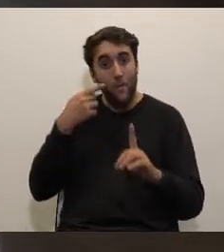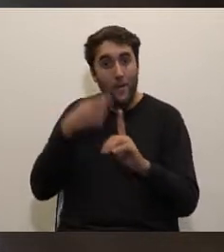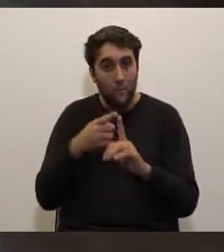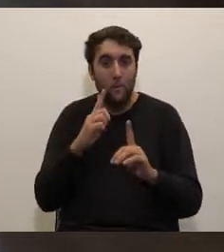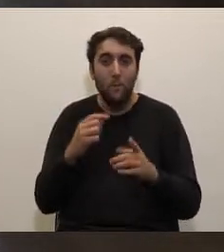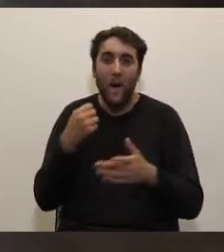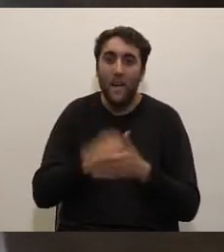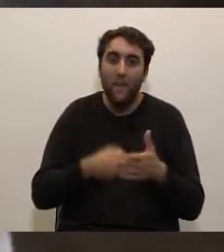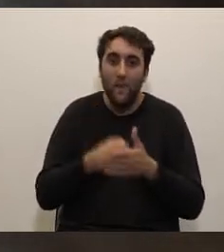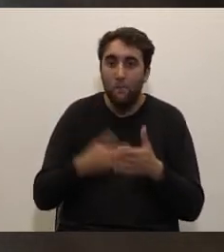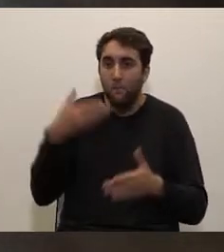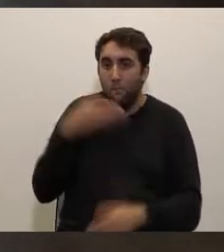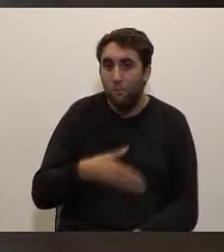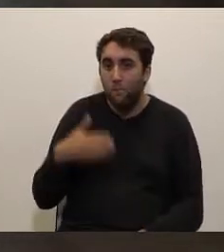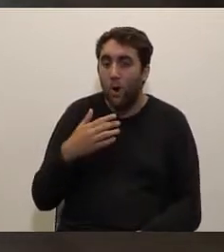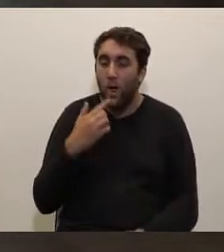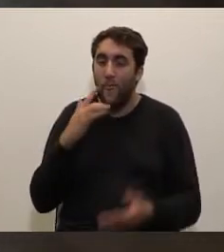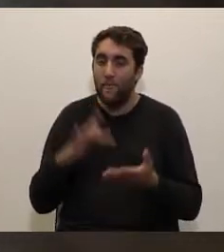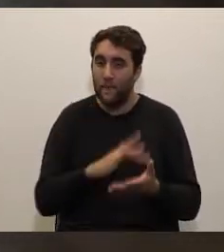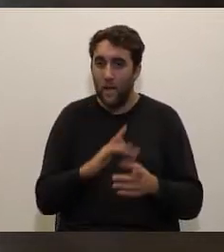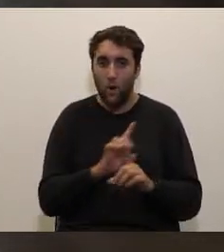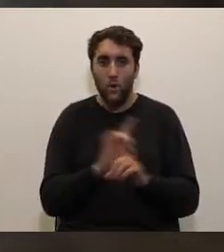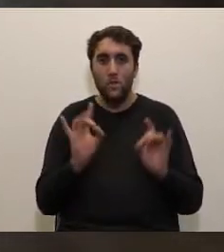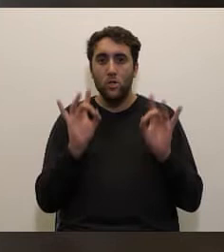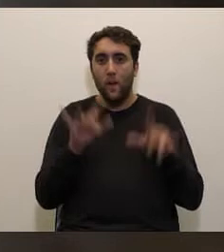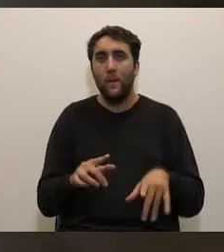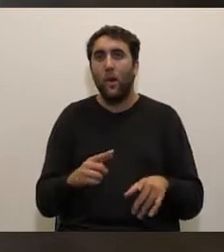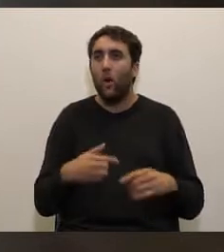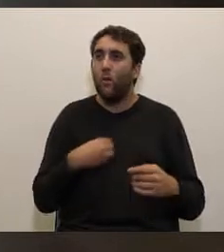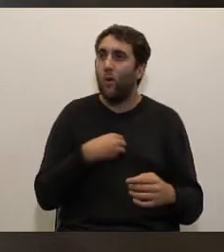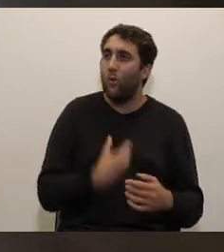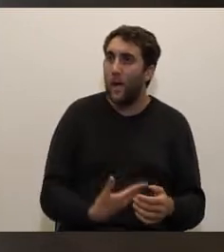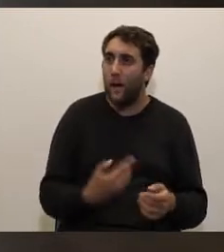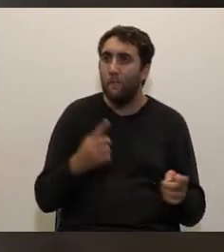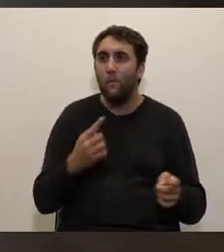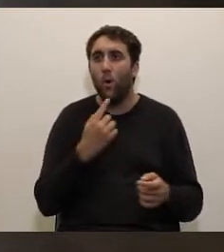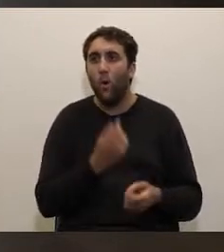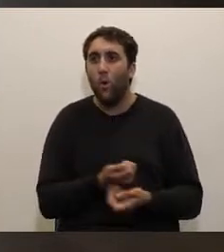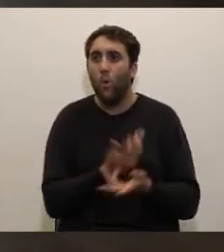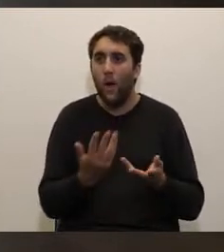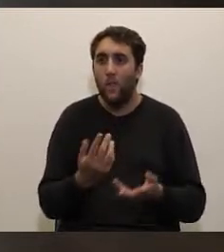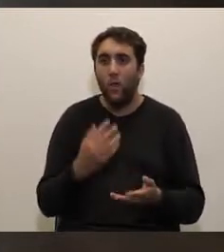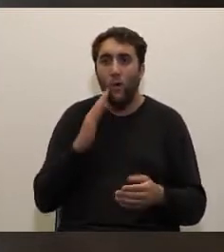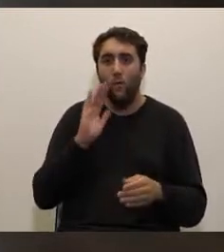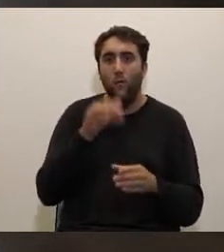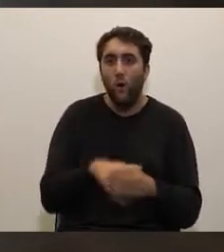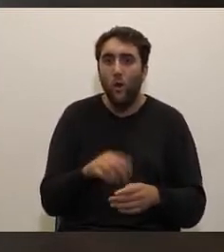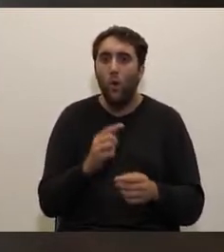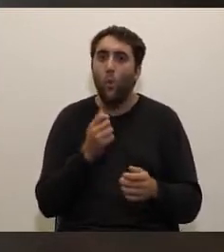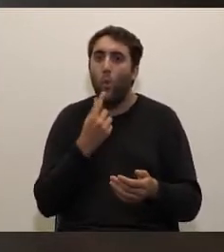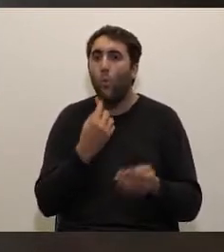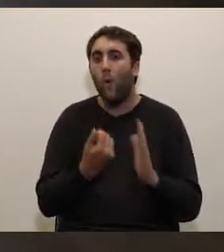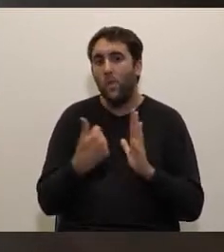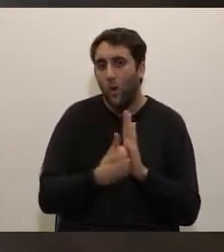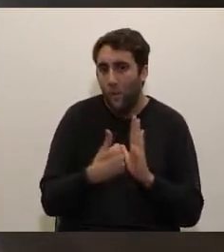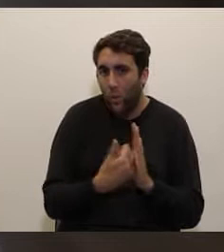activismo digital. No es una cuestión meramente de juntar voluntades, por ejemplo, de cuántos votos o retweets podemos conseguir sobre